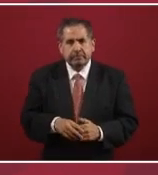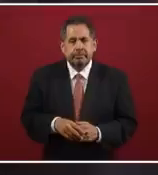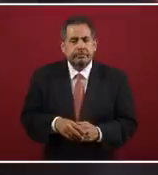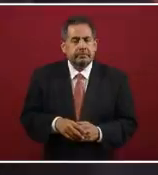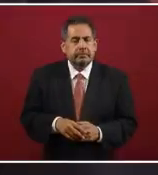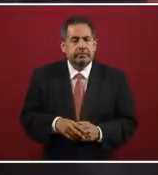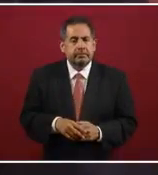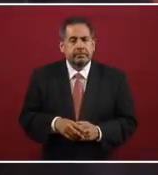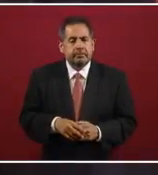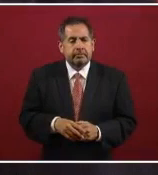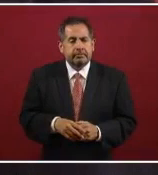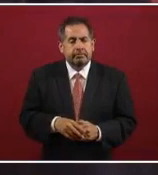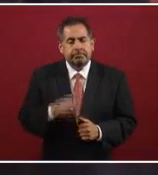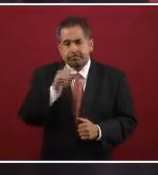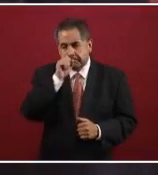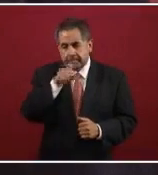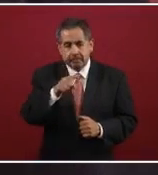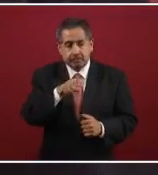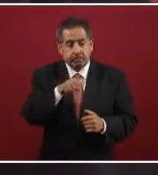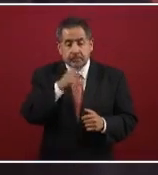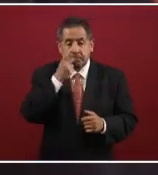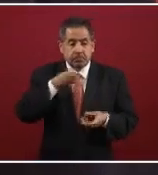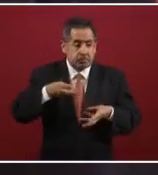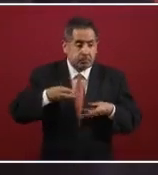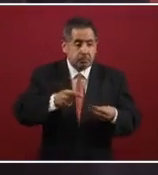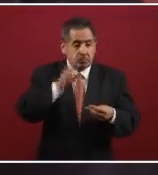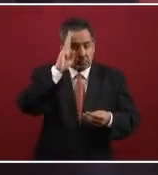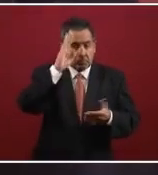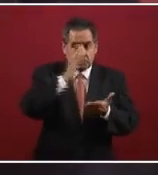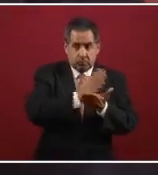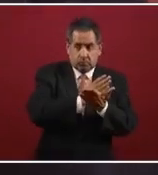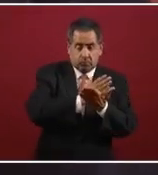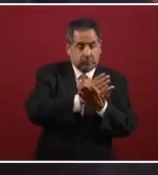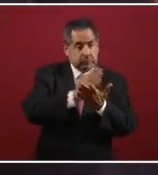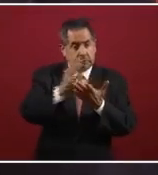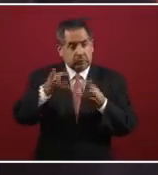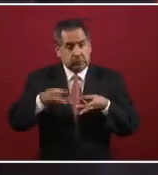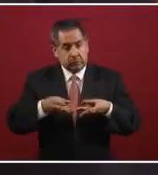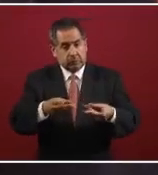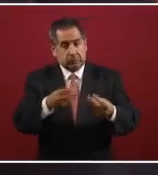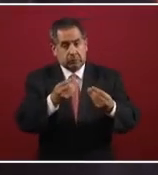que era excesivo el gasto en el coneval